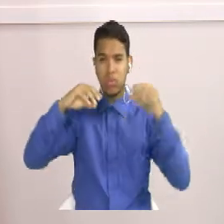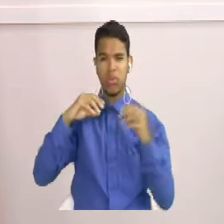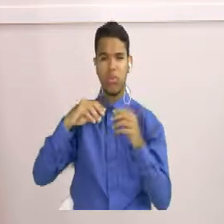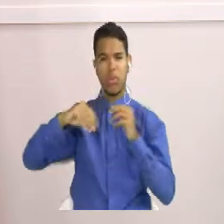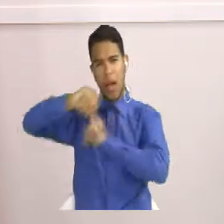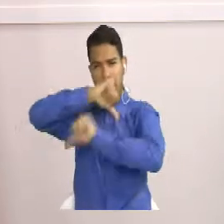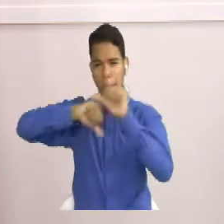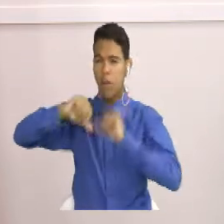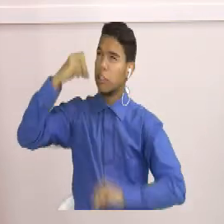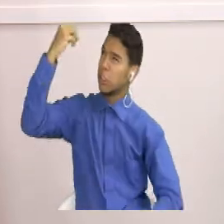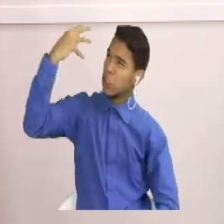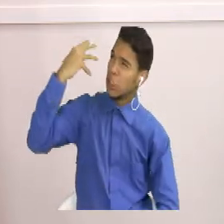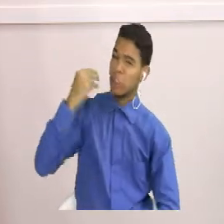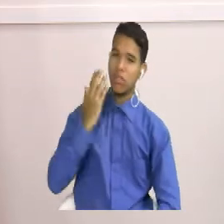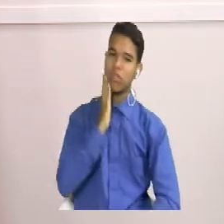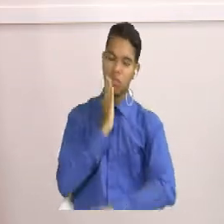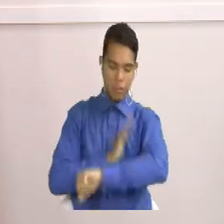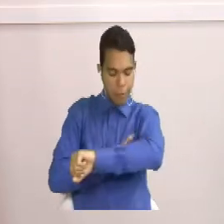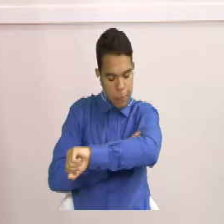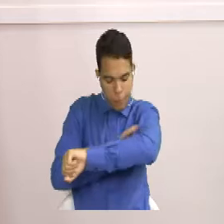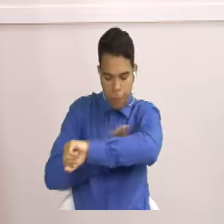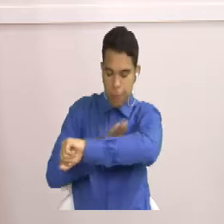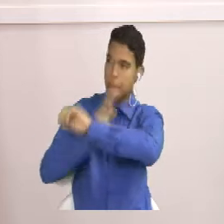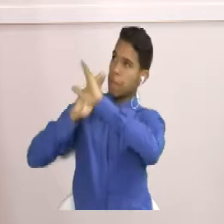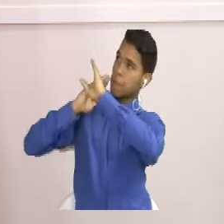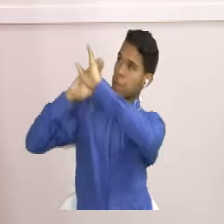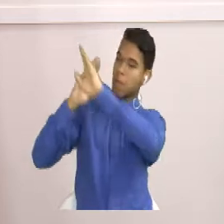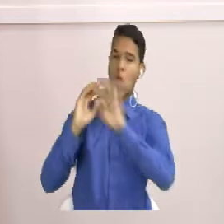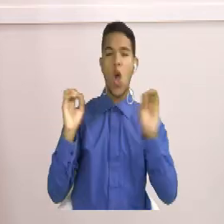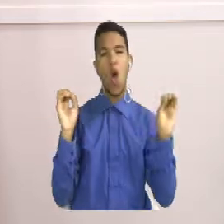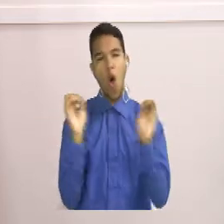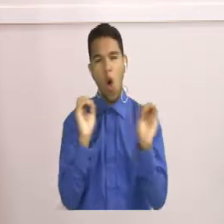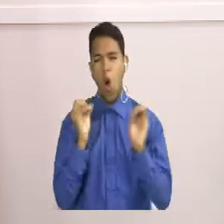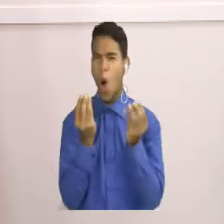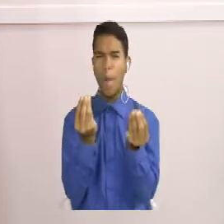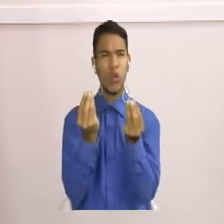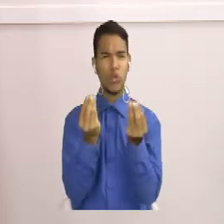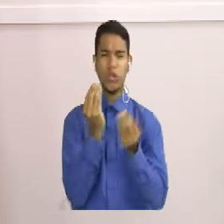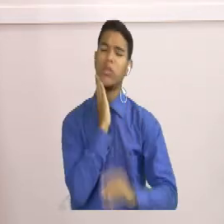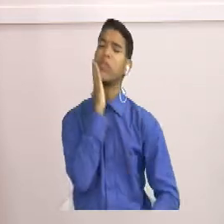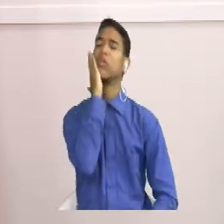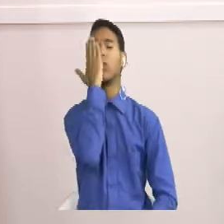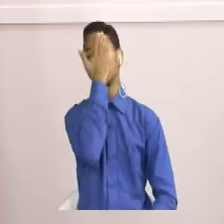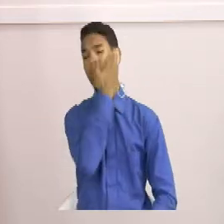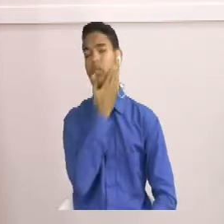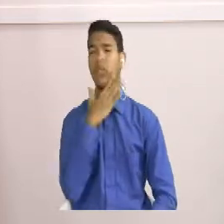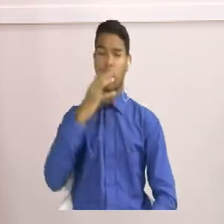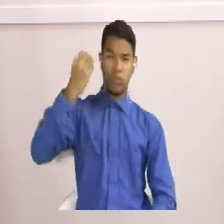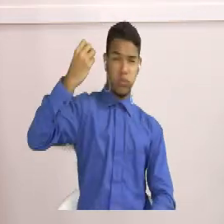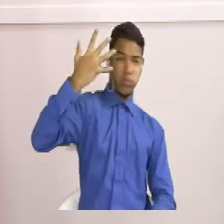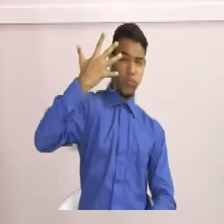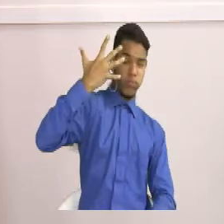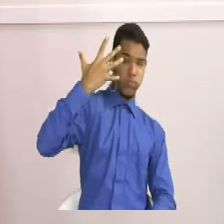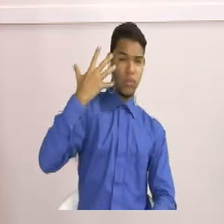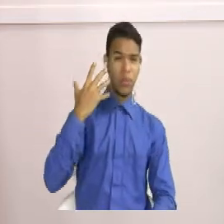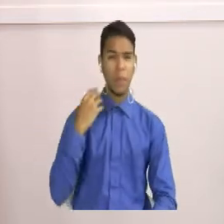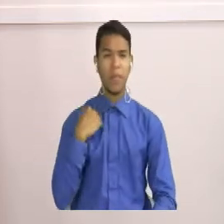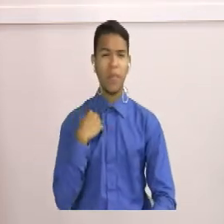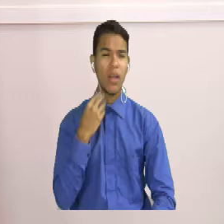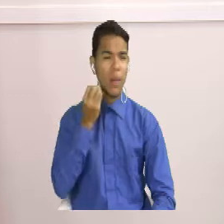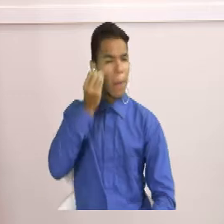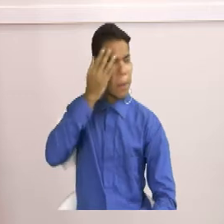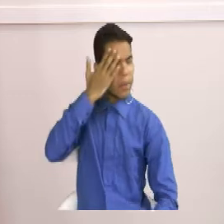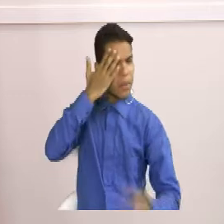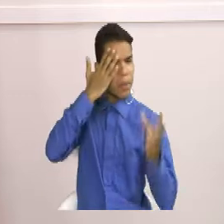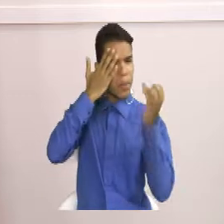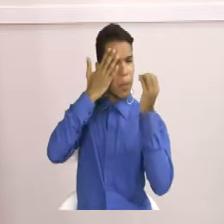un protector, el estar en exceso de maquillaje o expuestos a las luces. Entonces, se presentan manchas de diferentes